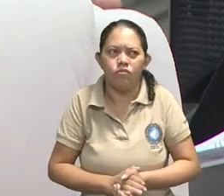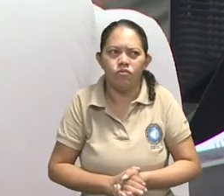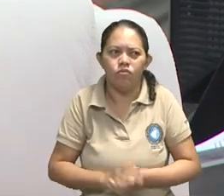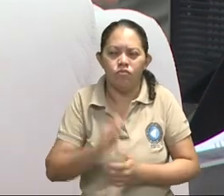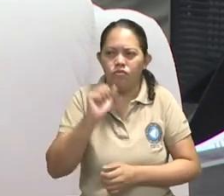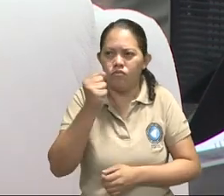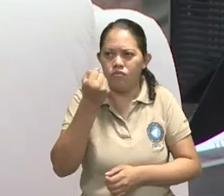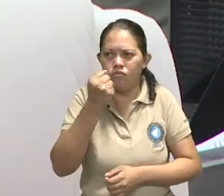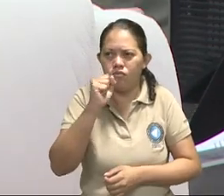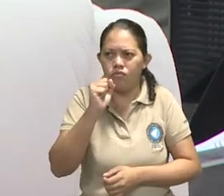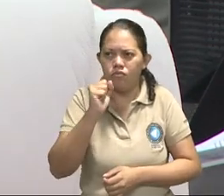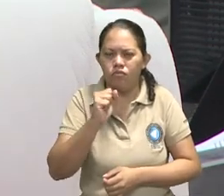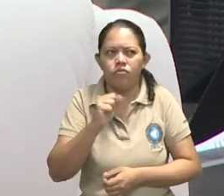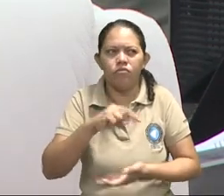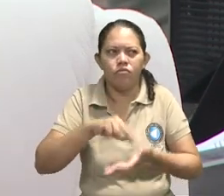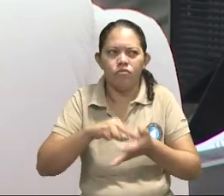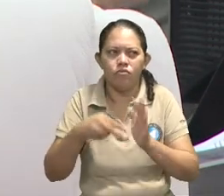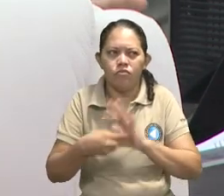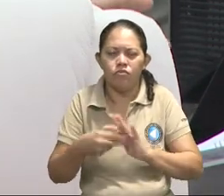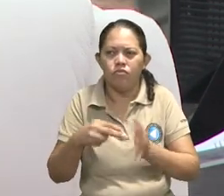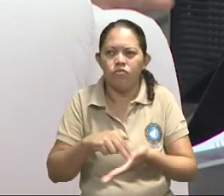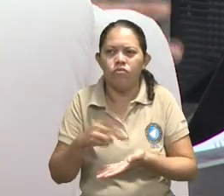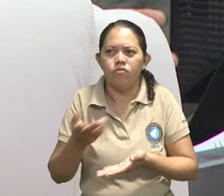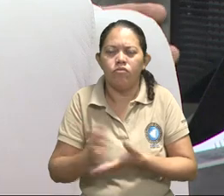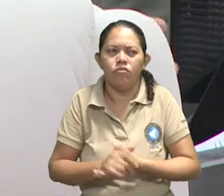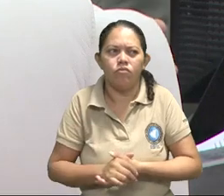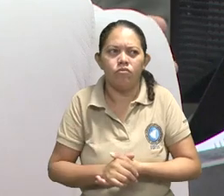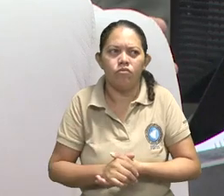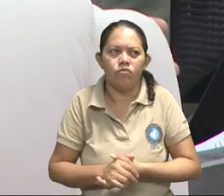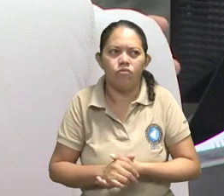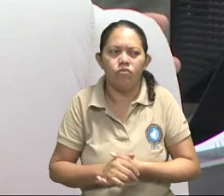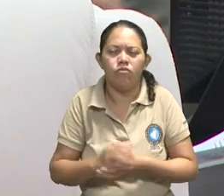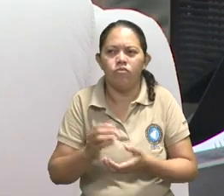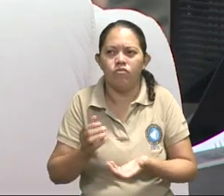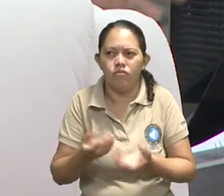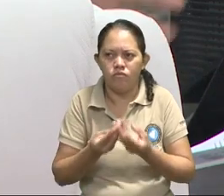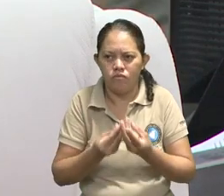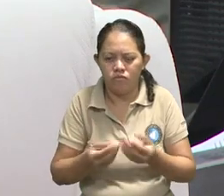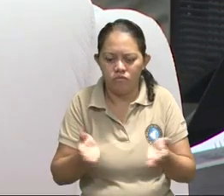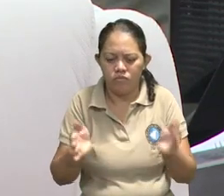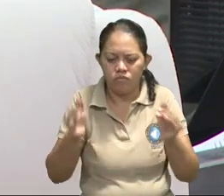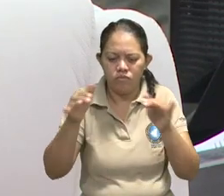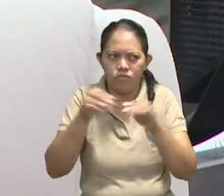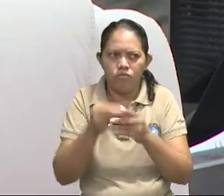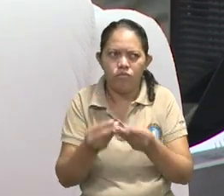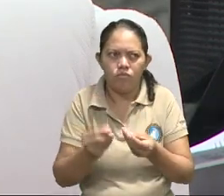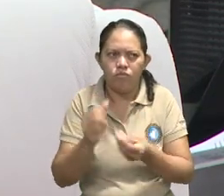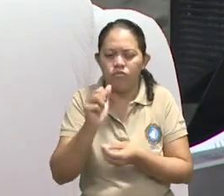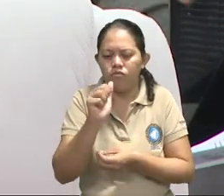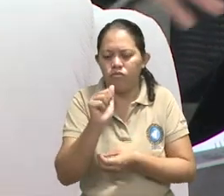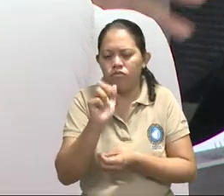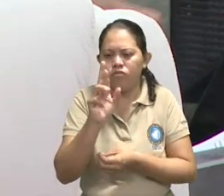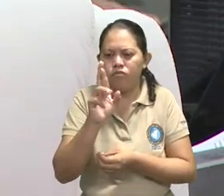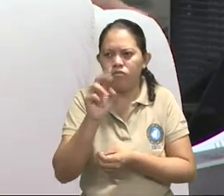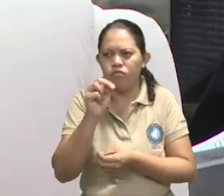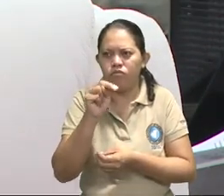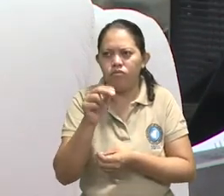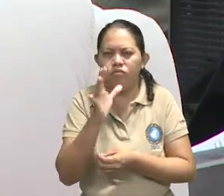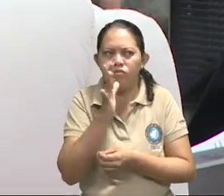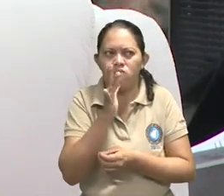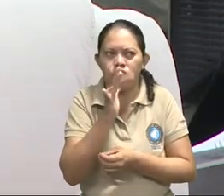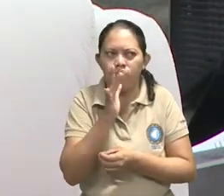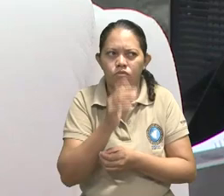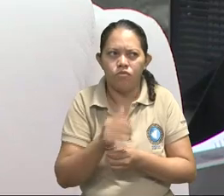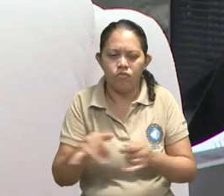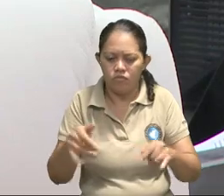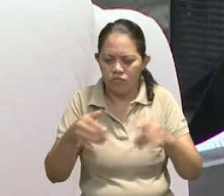Sandbox, que en español se puede traducir como caja de arena o un arenero, un sitio donde los niños